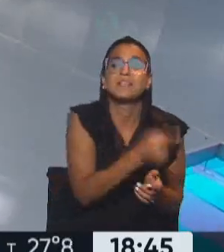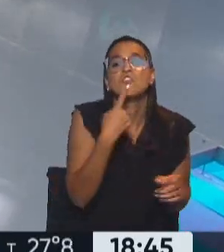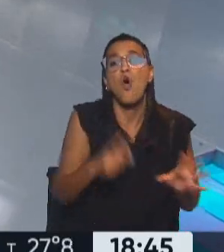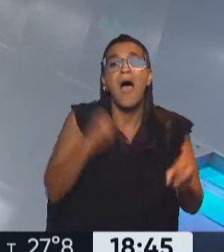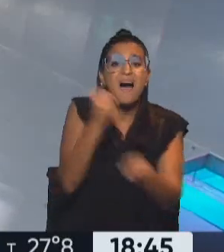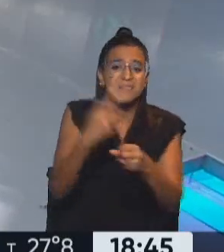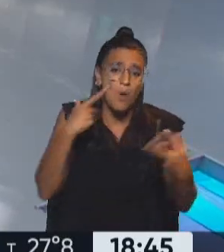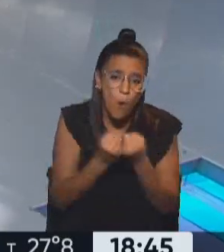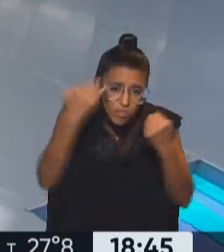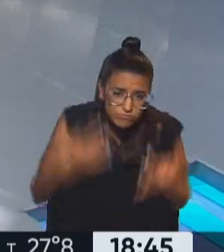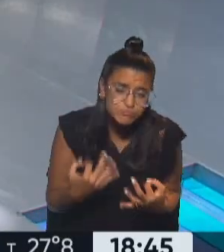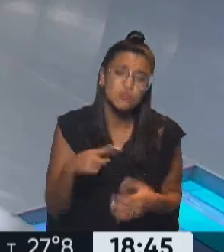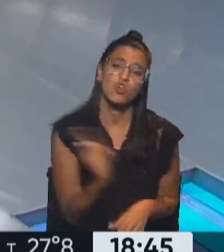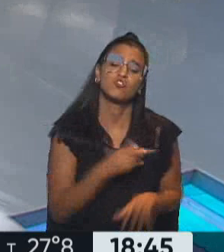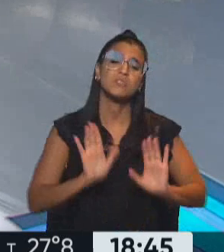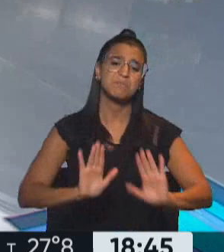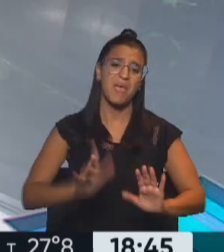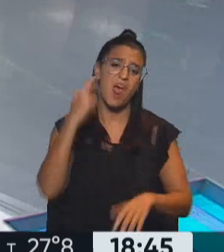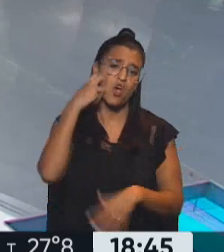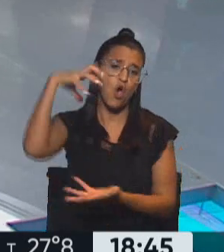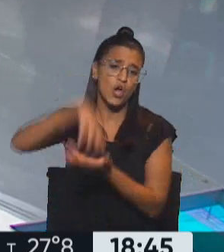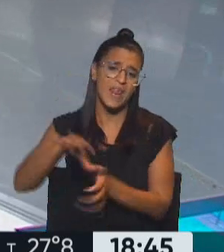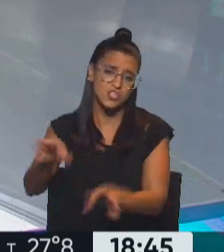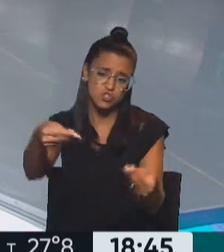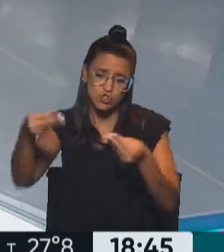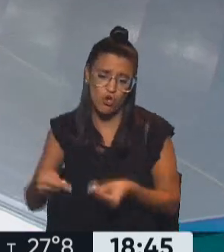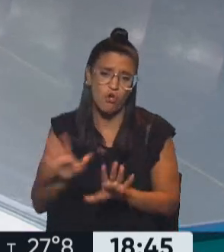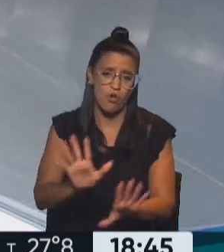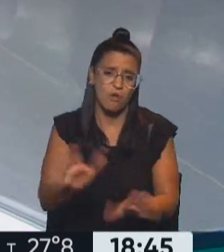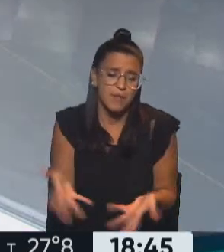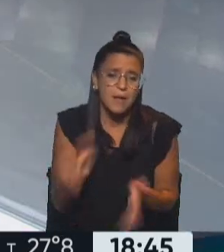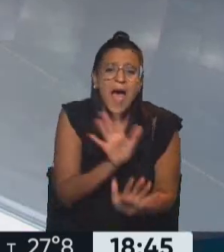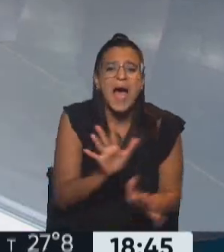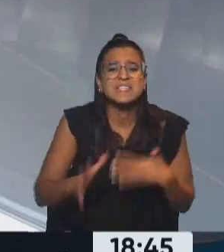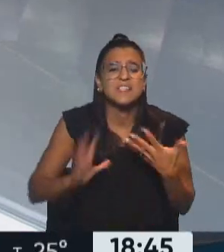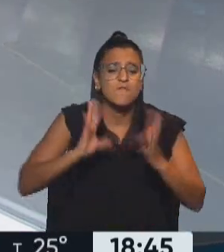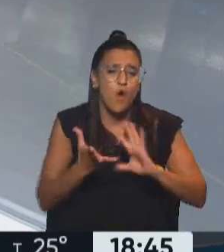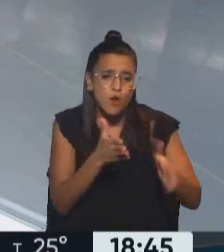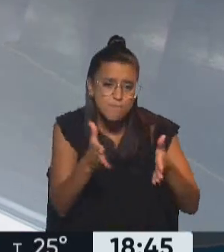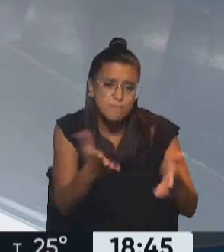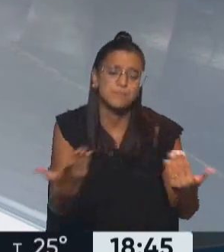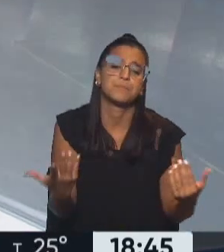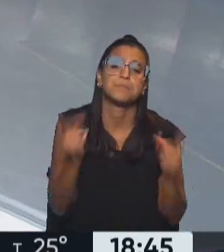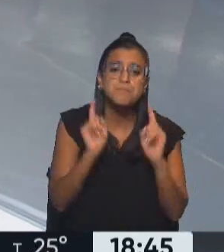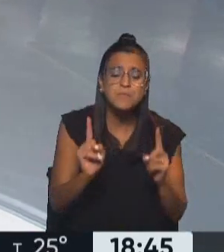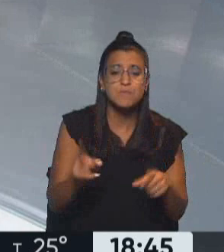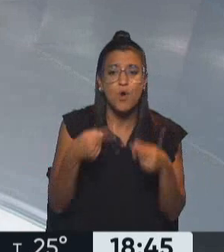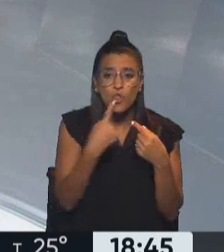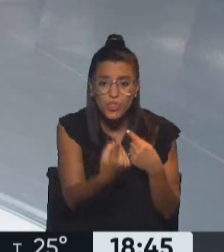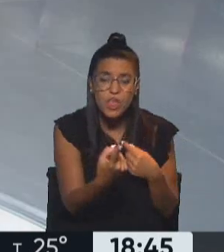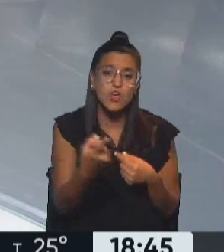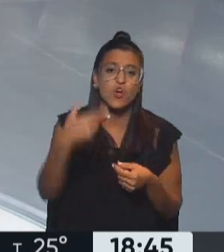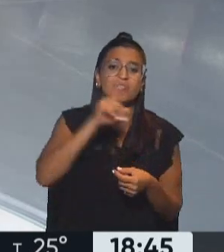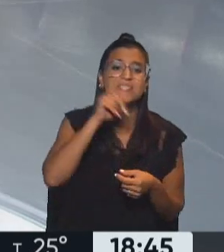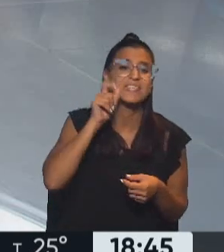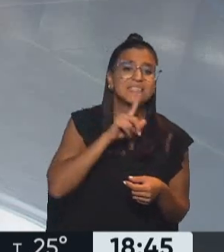hasta que no esté el acuerdo definitivo, nosotros vamos a esperar que llegue al Congreso y van a ir por ese lado. Así que esto que escuchamos recién de Martín